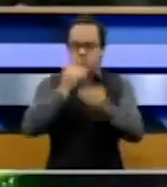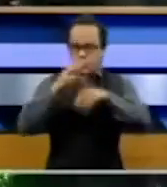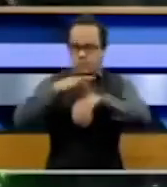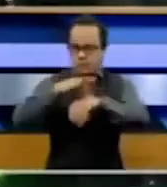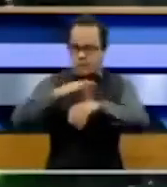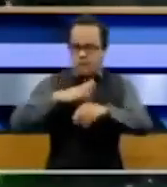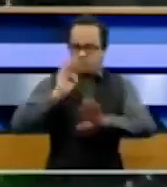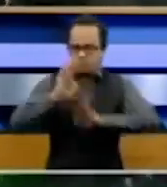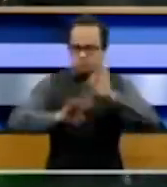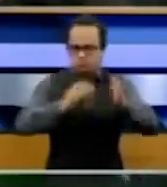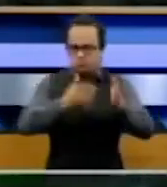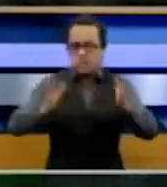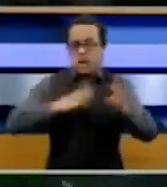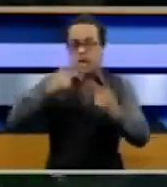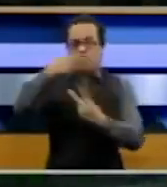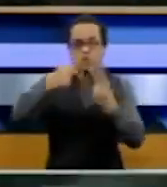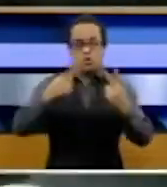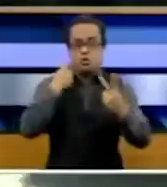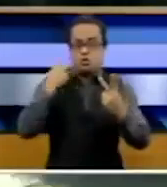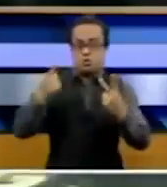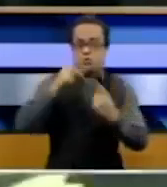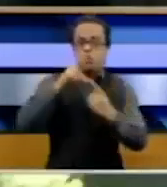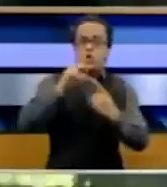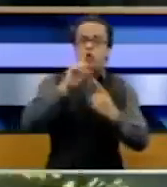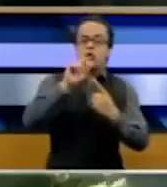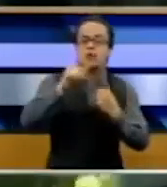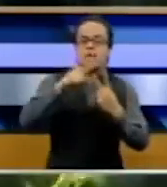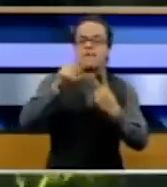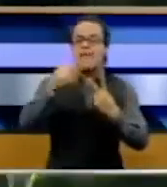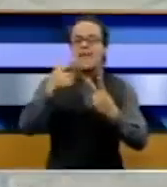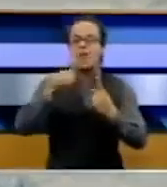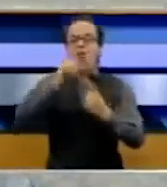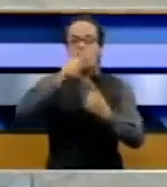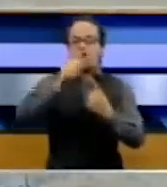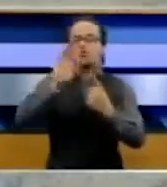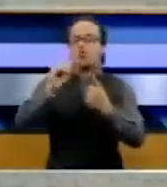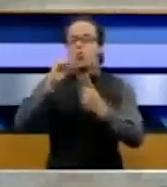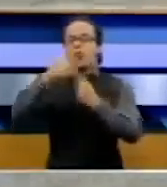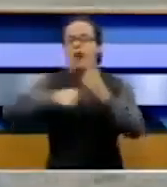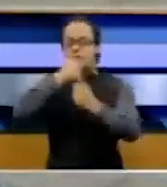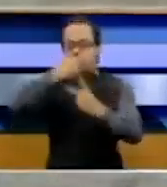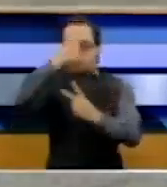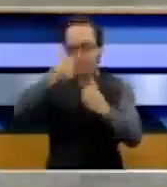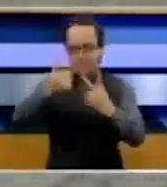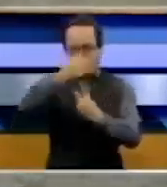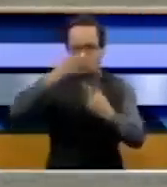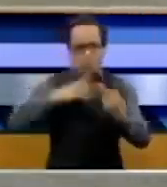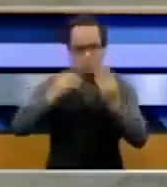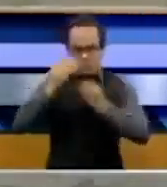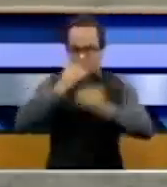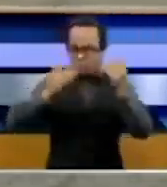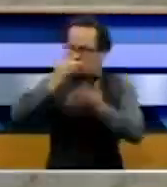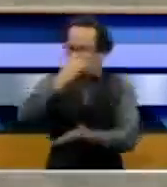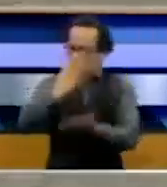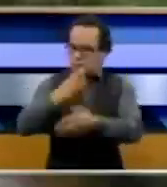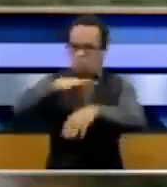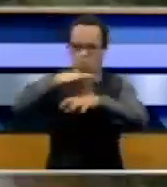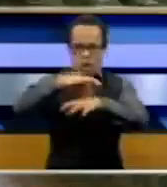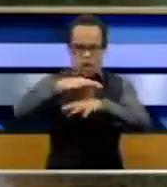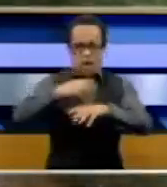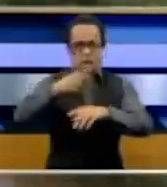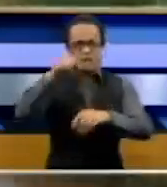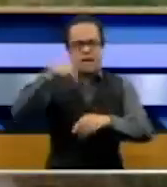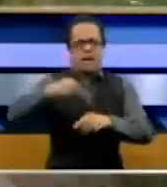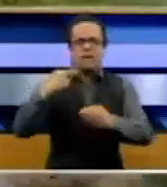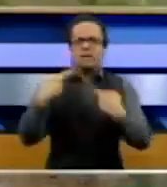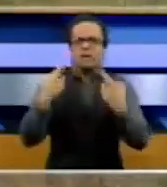Ecológico Sacango tenemos dos jaguares que son Rosa y Diego, de 11 y 9 años. Estos animales tienen una dieta estricta, son carnívoros y aquí los